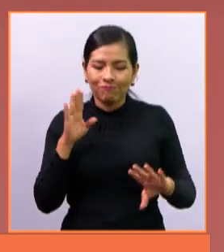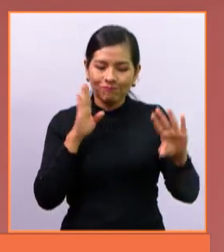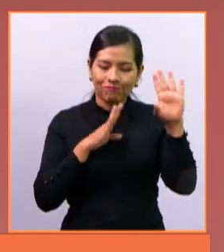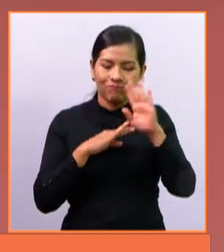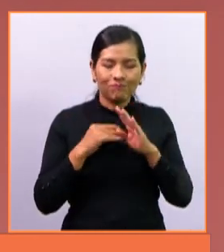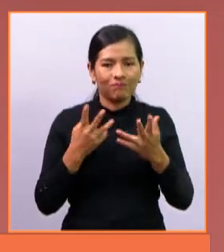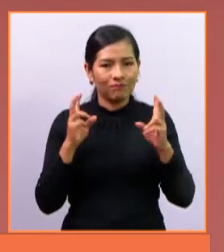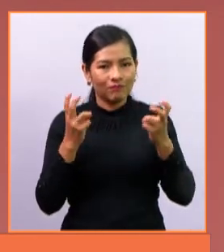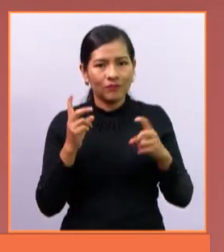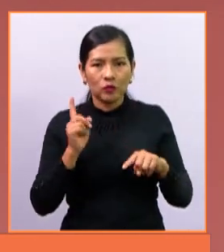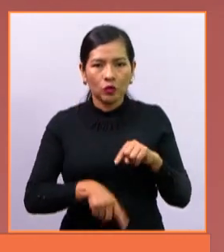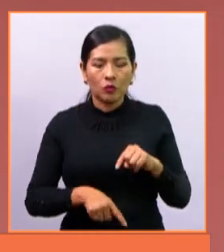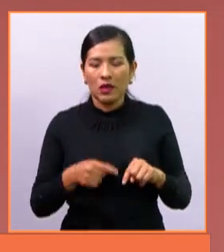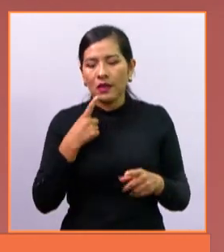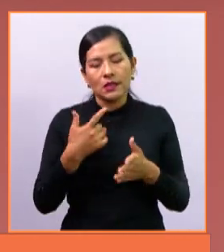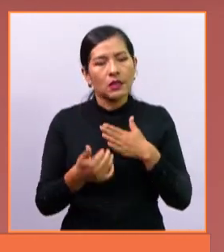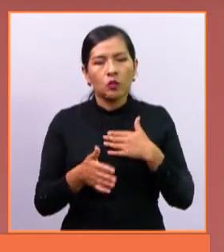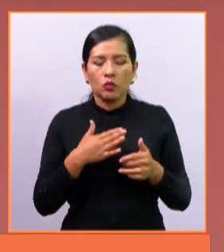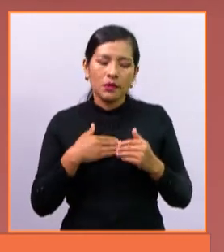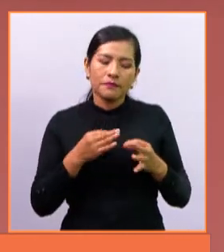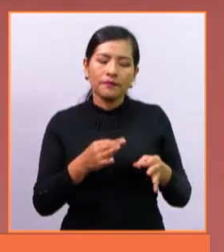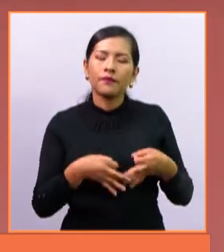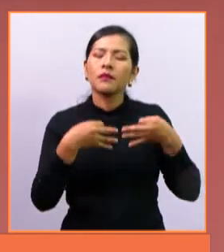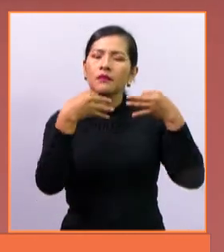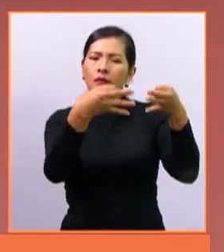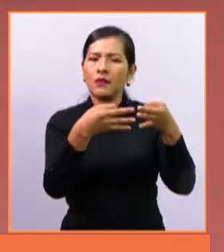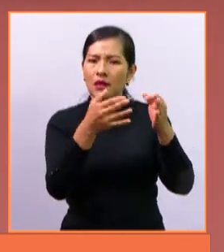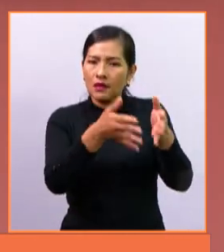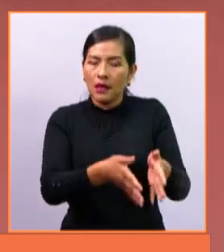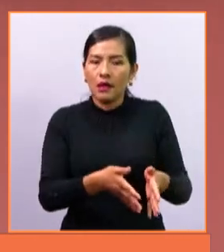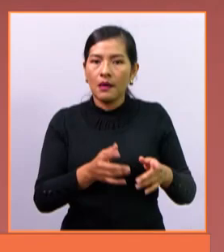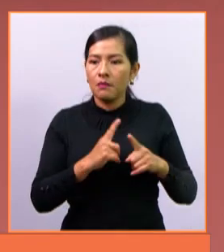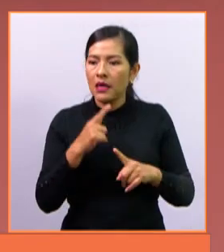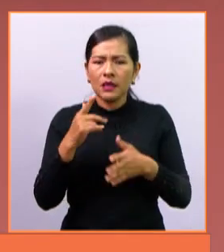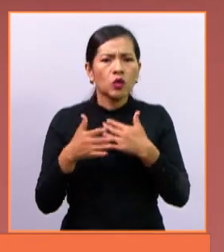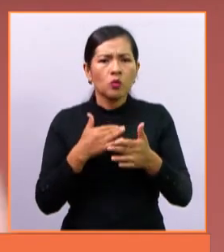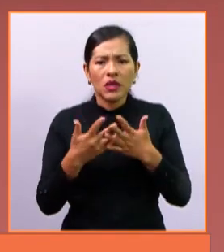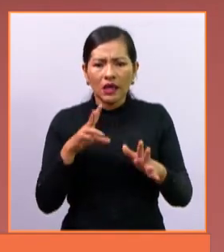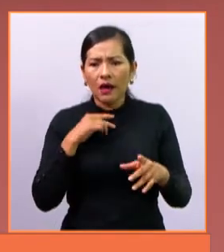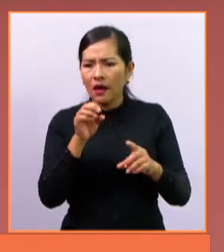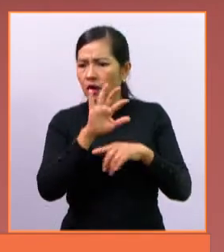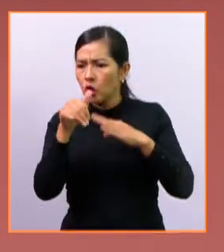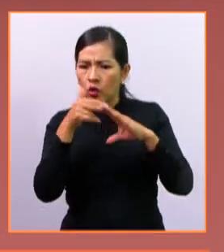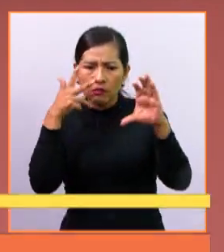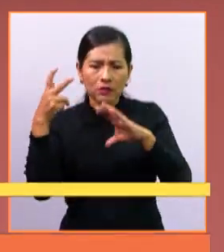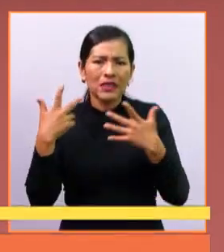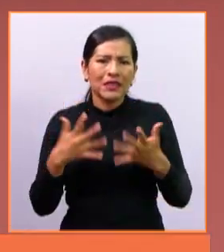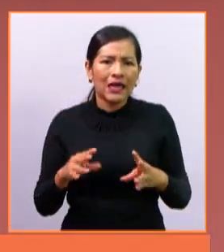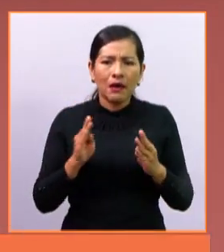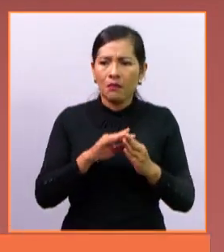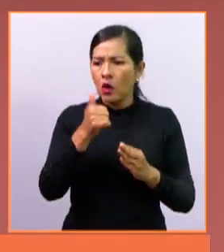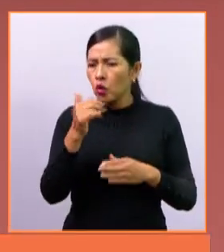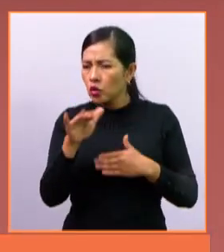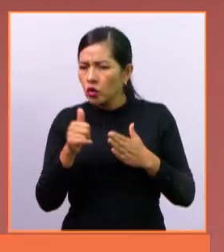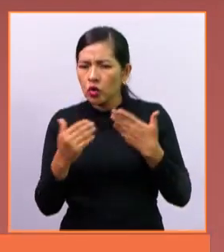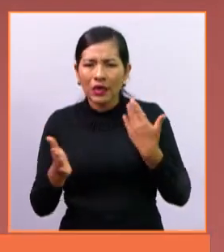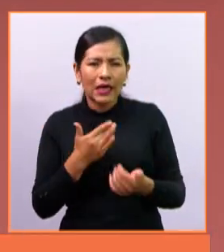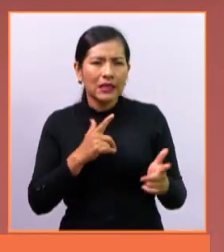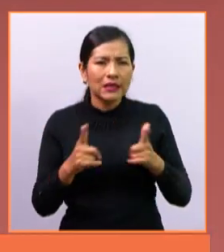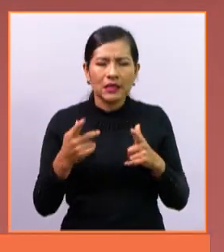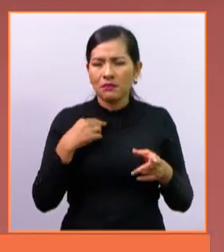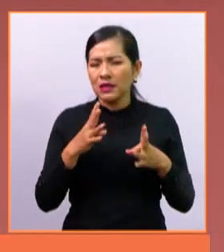pasamos, yo decía, no, mejor la postergamos. Pero después me decía, no, pero ya hemos hecho todo esto, ya el tour de medios, ya está casi listo, que todo,